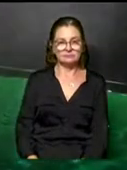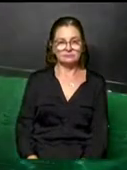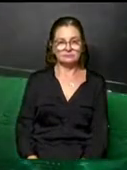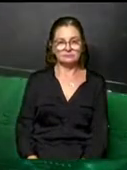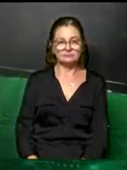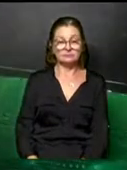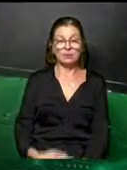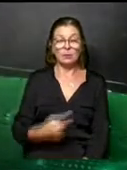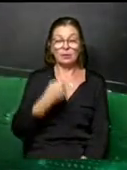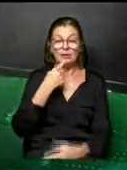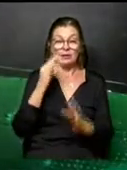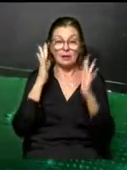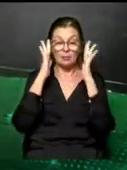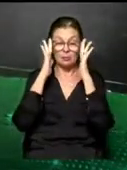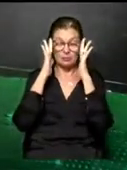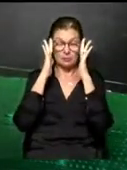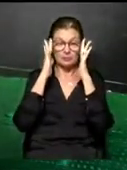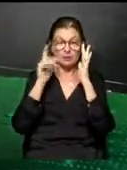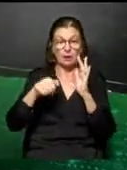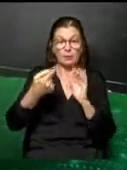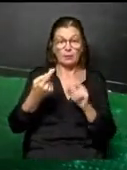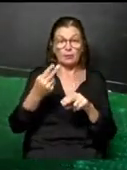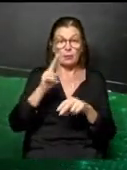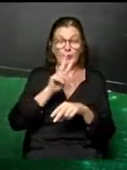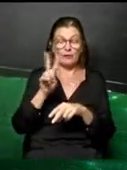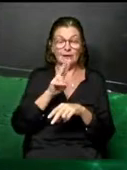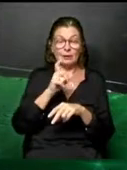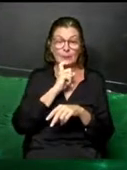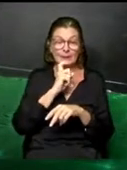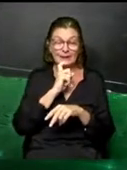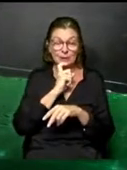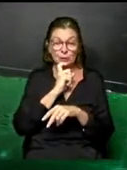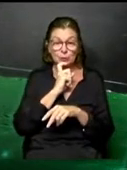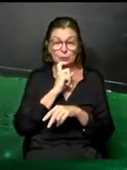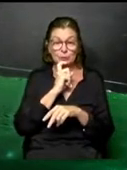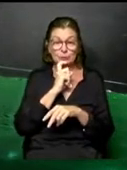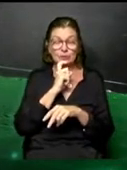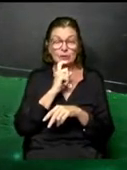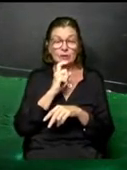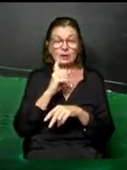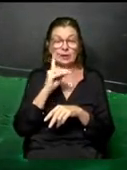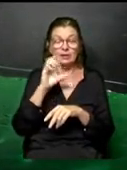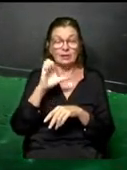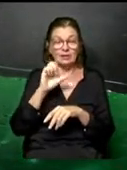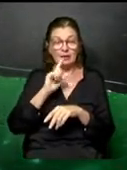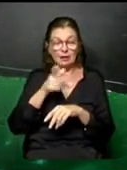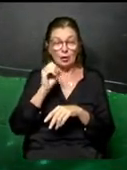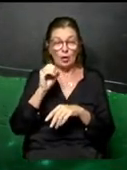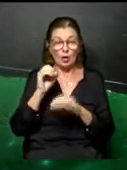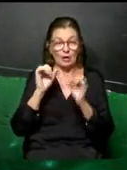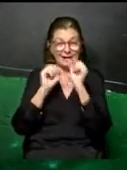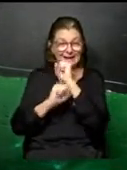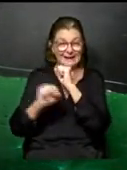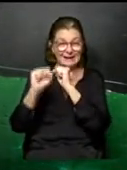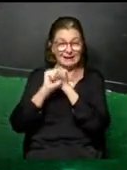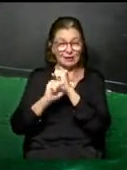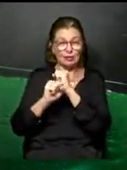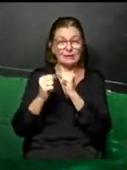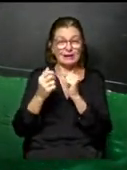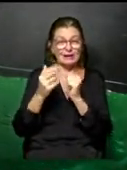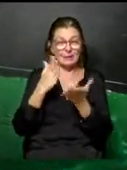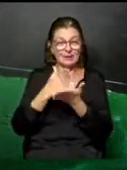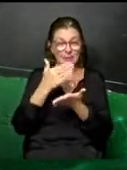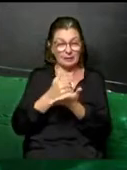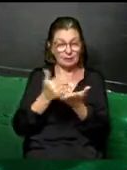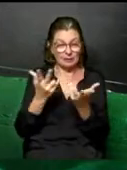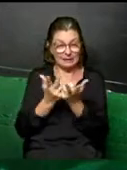Bueno, como decíamos, esto va a ocurrir el próximo 22 de marzo. Diego Falagián, que es ingeniero informático, olimareño, entre